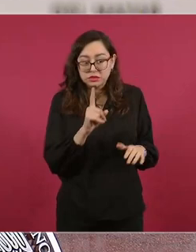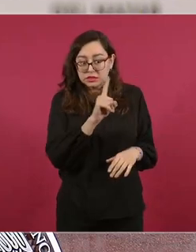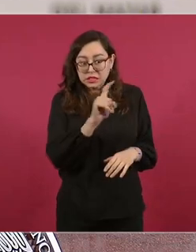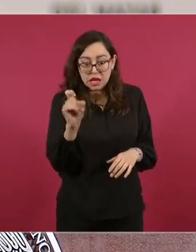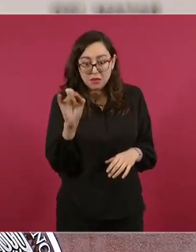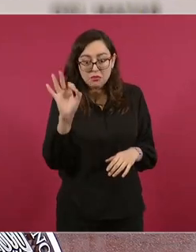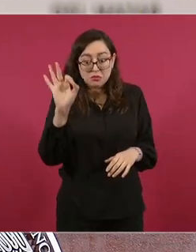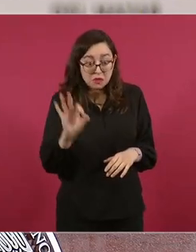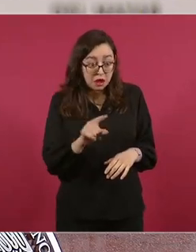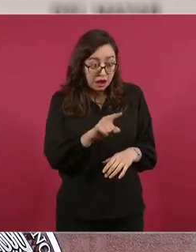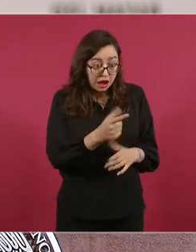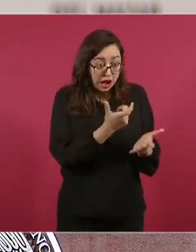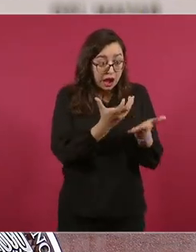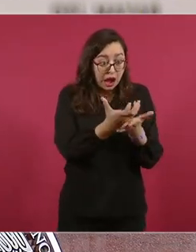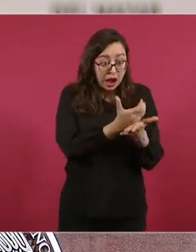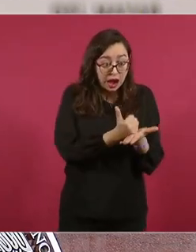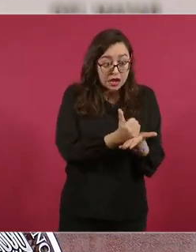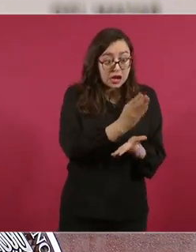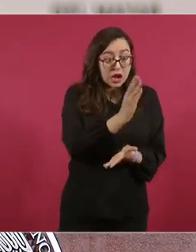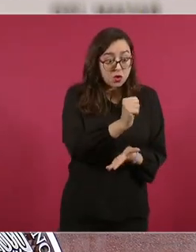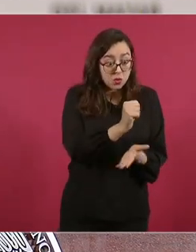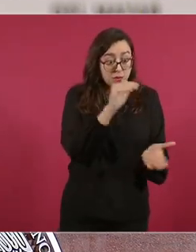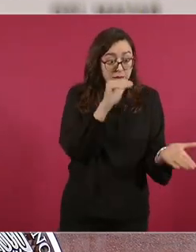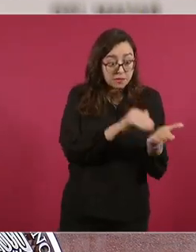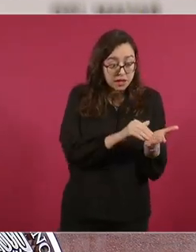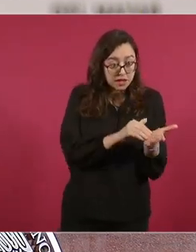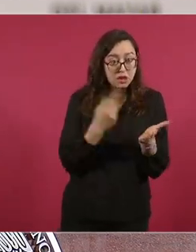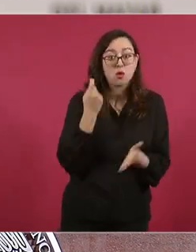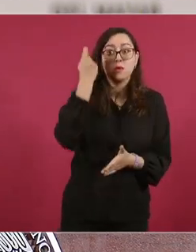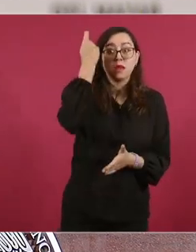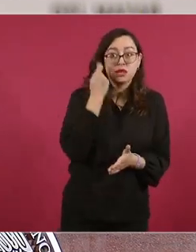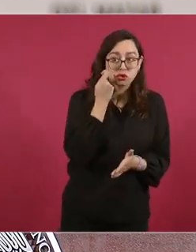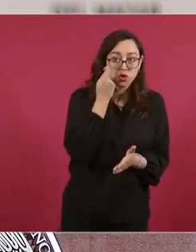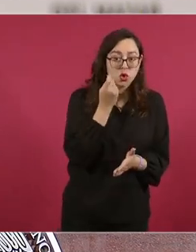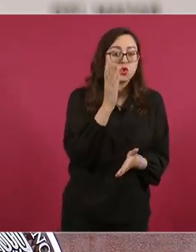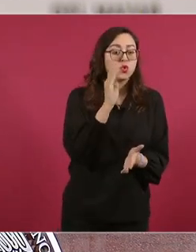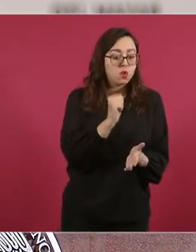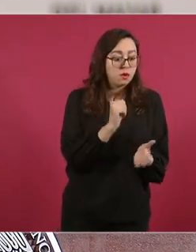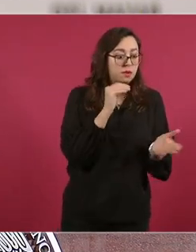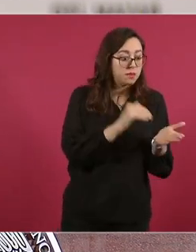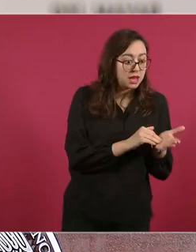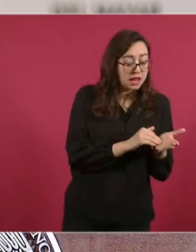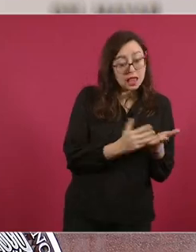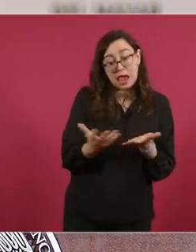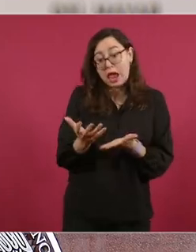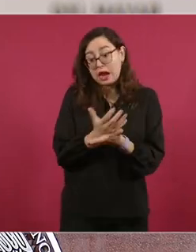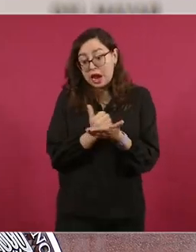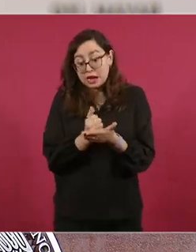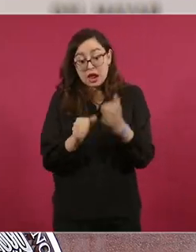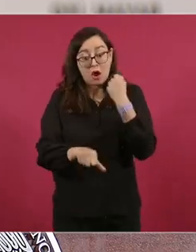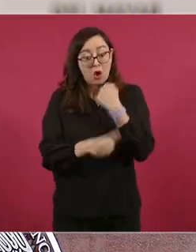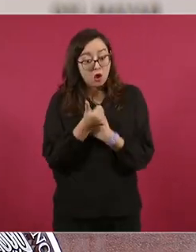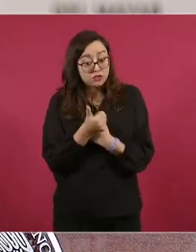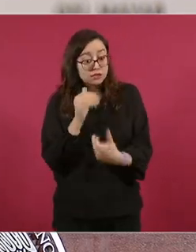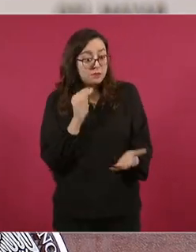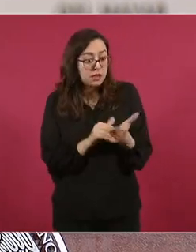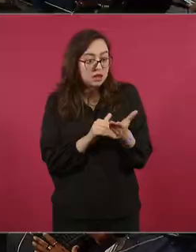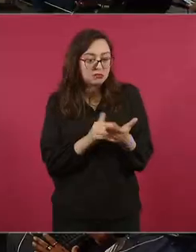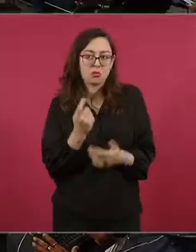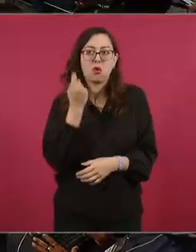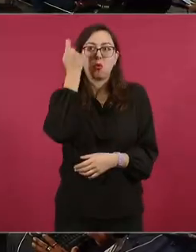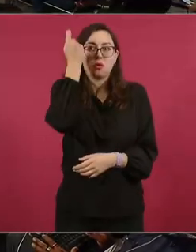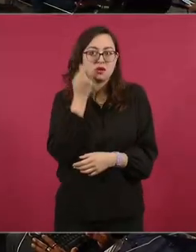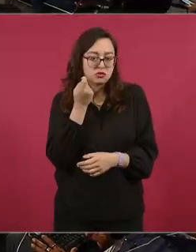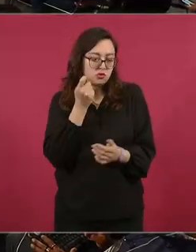Si ganaban 9,000 pesos, entonces deben jubilarse con 9,000 pesos, uh-huh, o con 11,000 pesos. Okay. O sea, la idea es garantizar qué